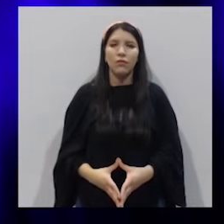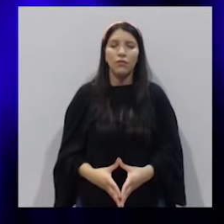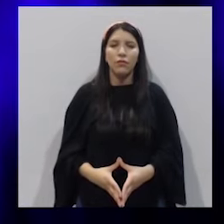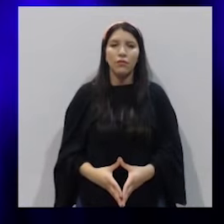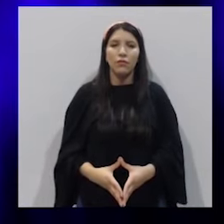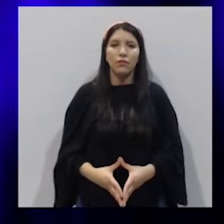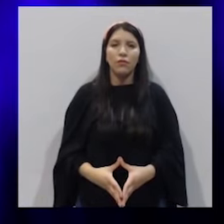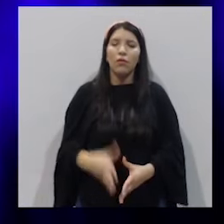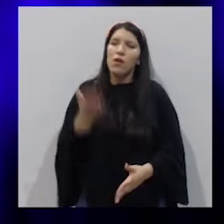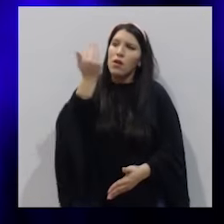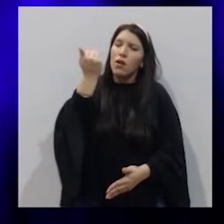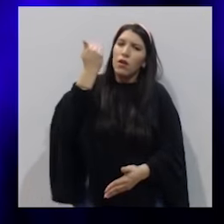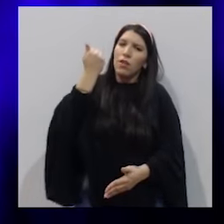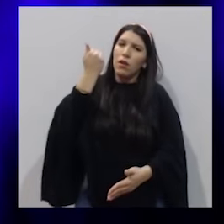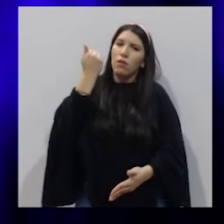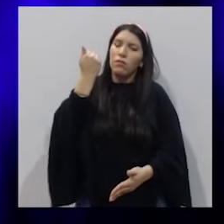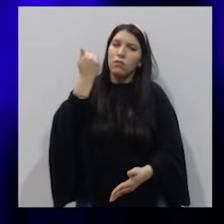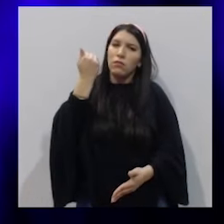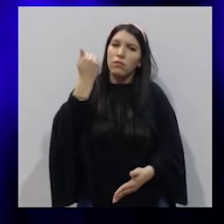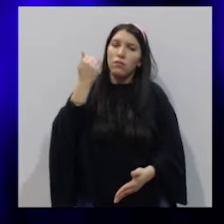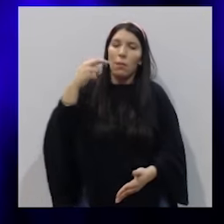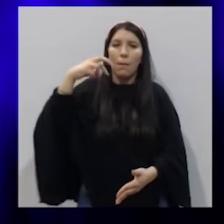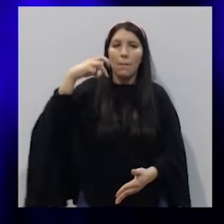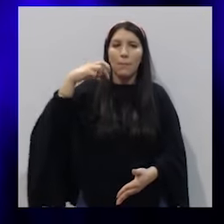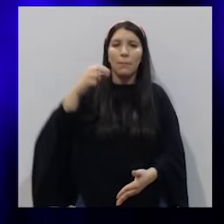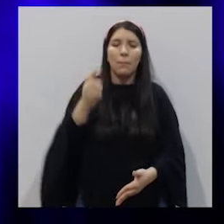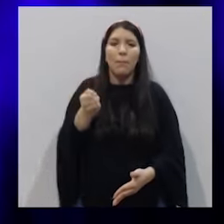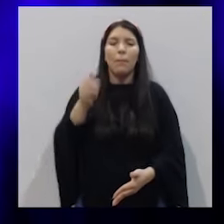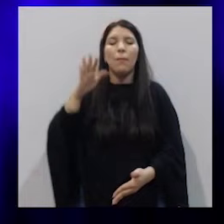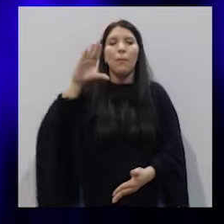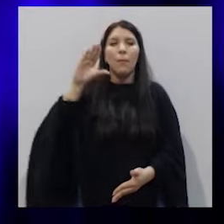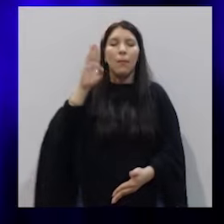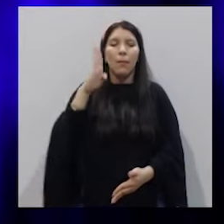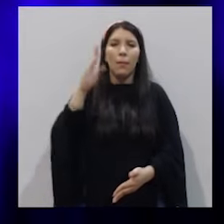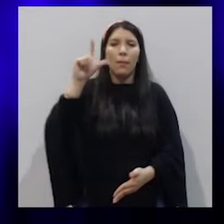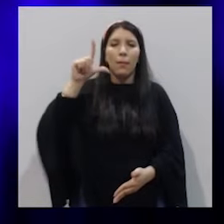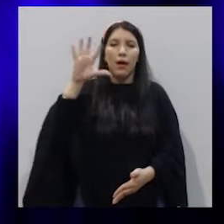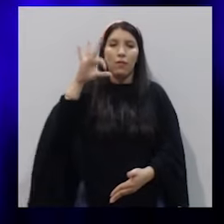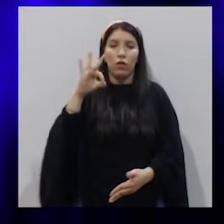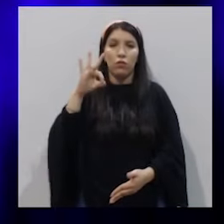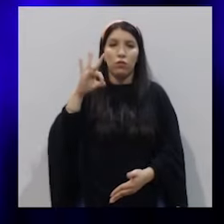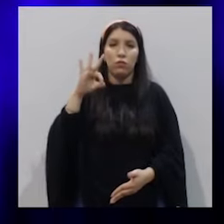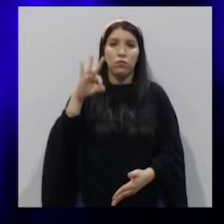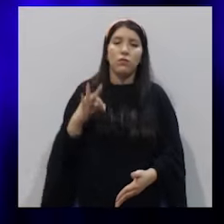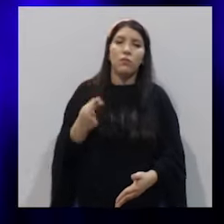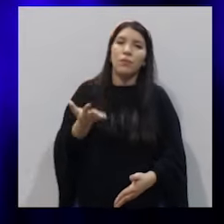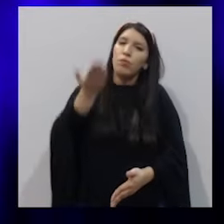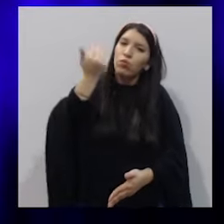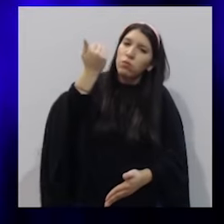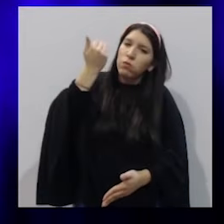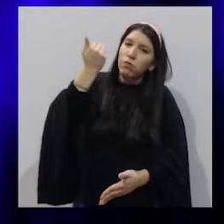pocos judíos allí y la mayoría eran gentiles esto daba un crisol de